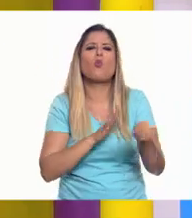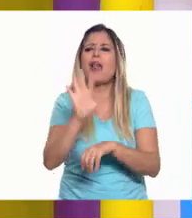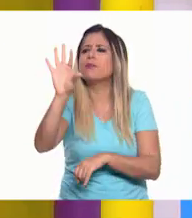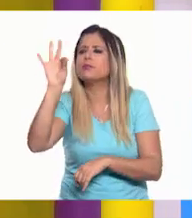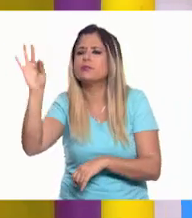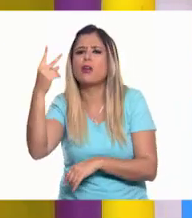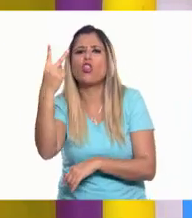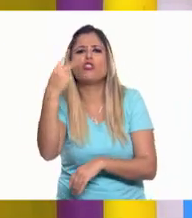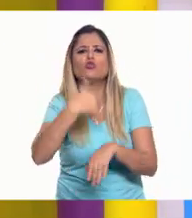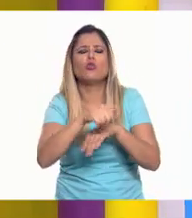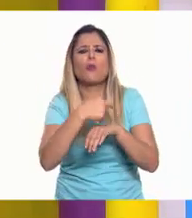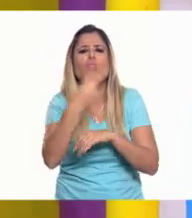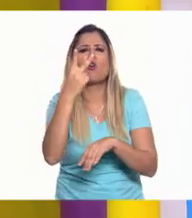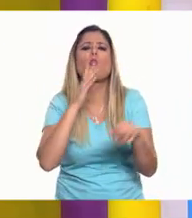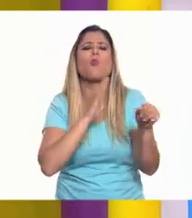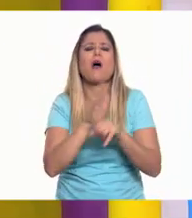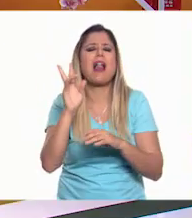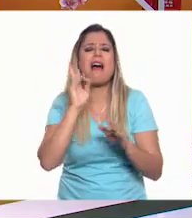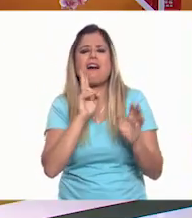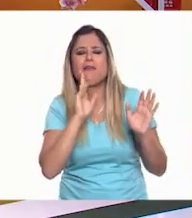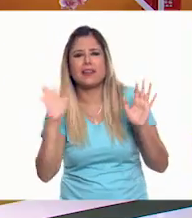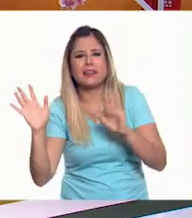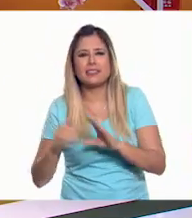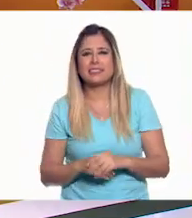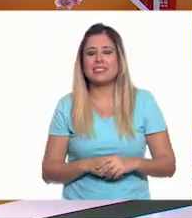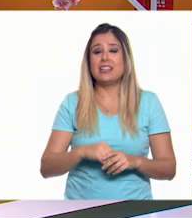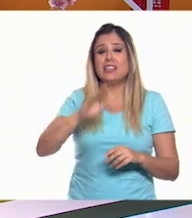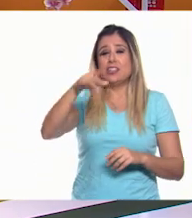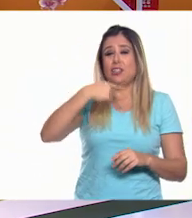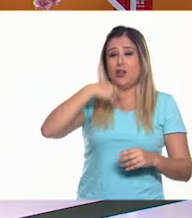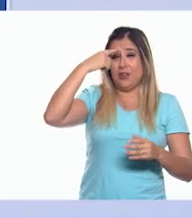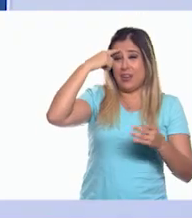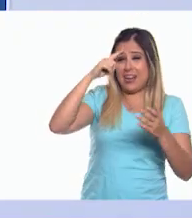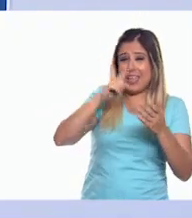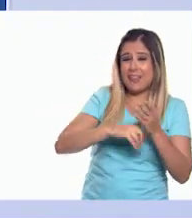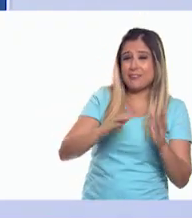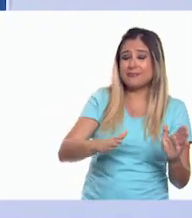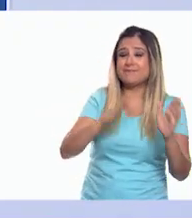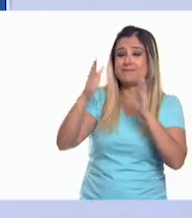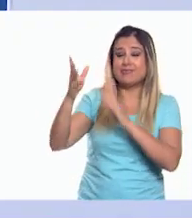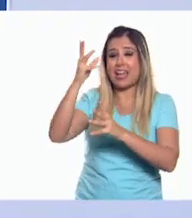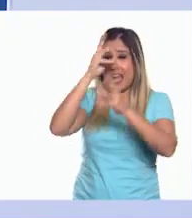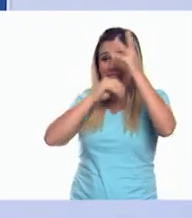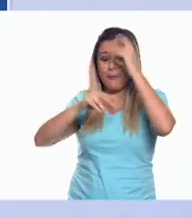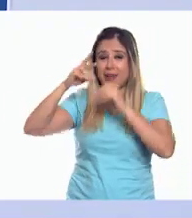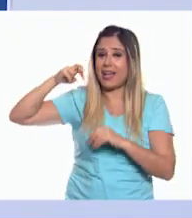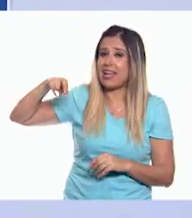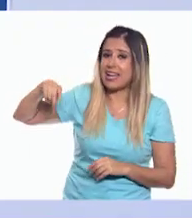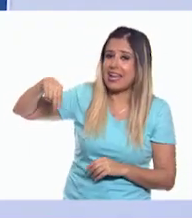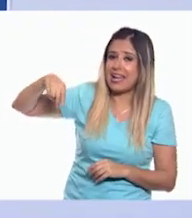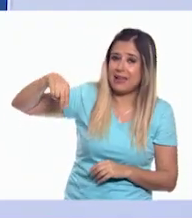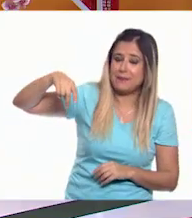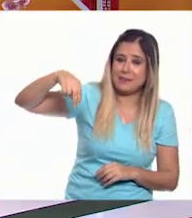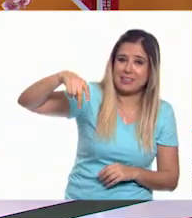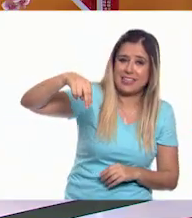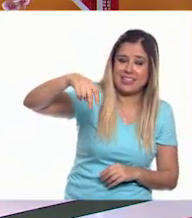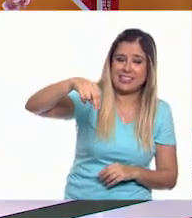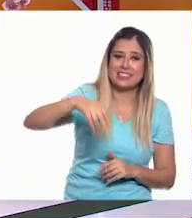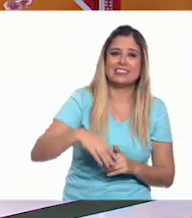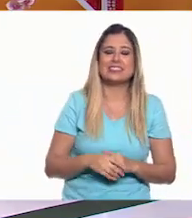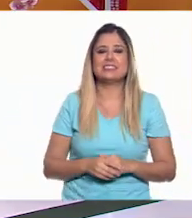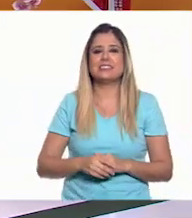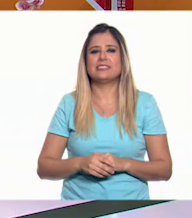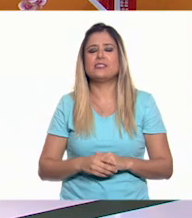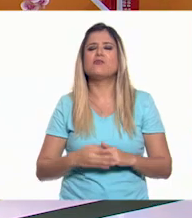corresponde. A ver, vamos a ver Yo qué dicen creo por ahí. Que sigue esta, cuando aprendió a caminar. Porque,